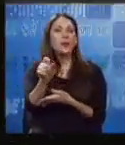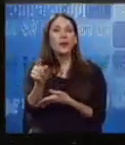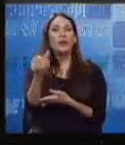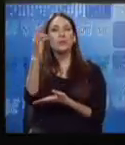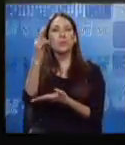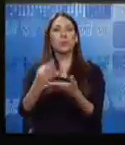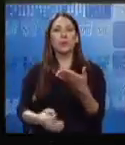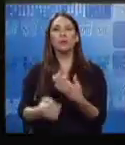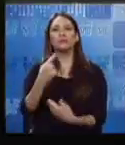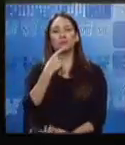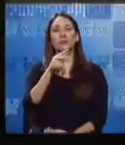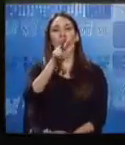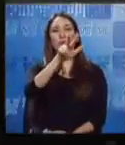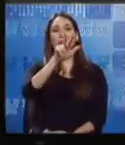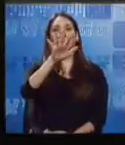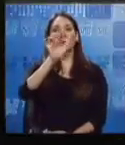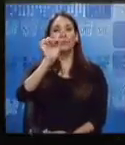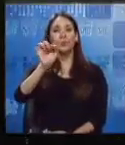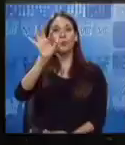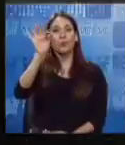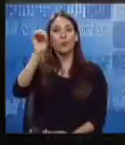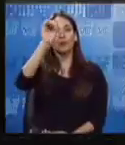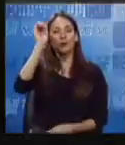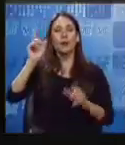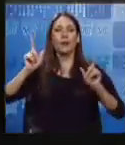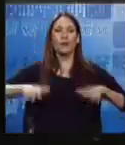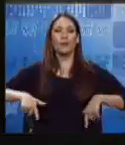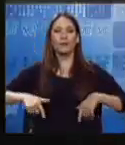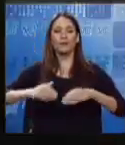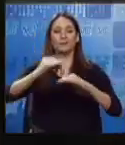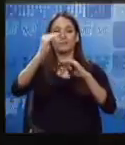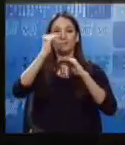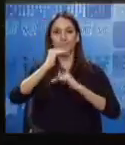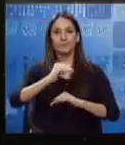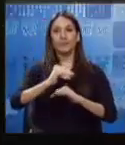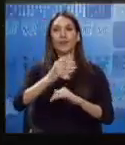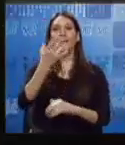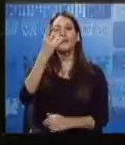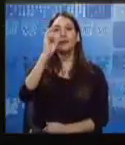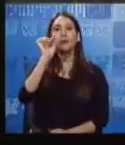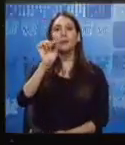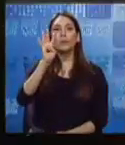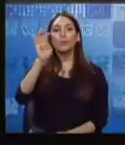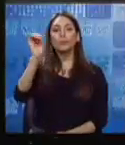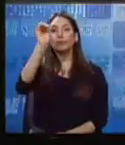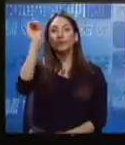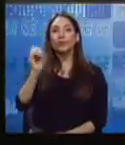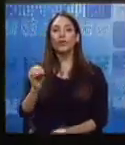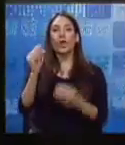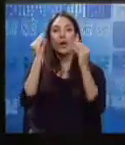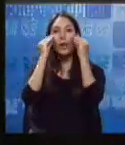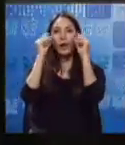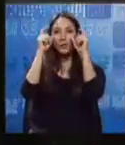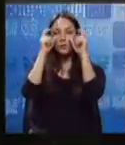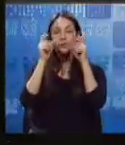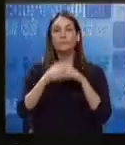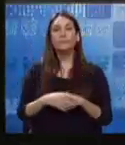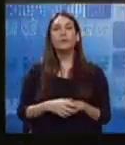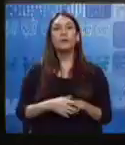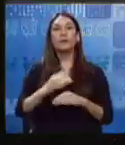lugar con el 35.9%. Le siguen Guillermo Lasso con el 17.4%, Paco Moncayo con